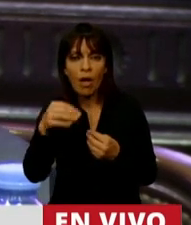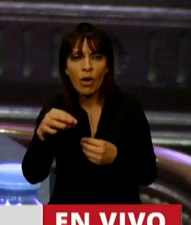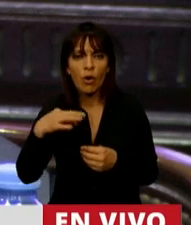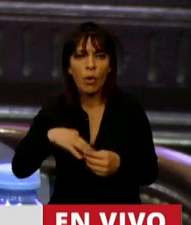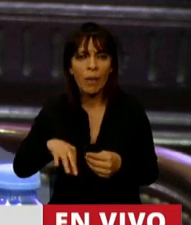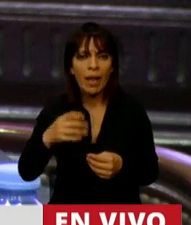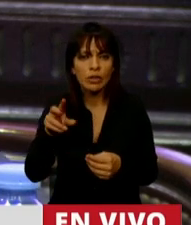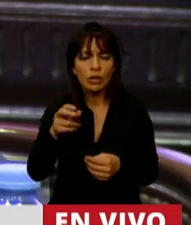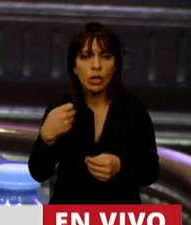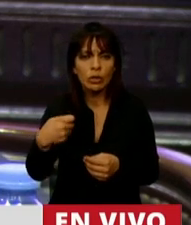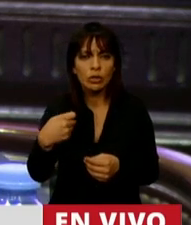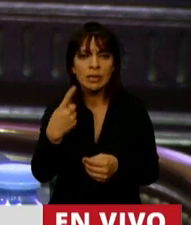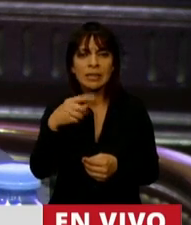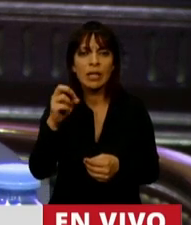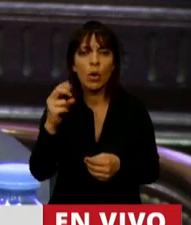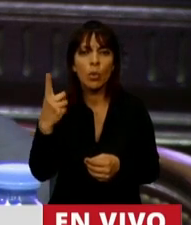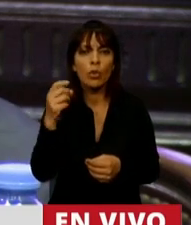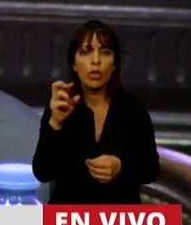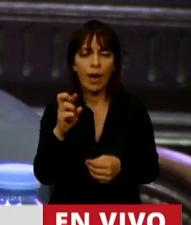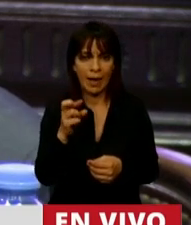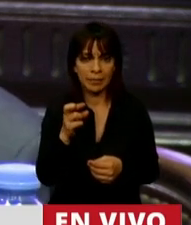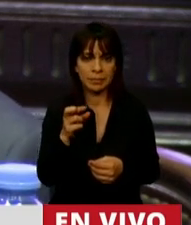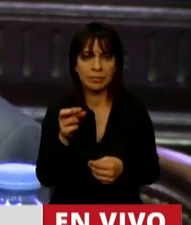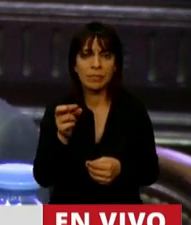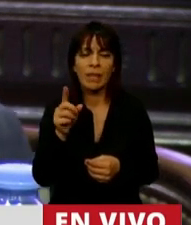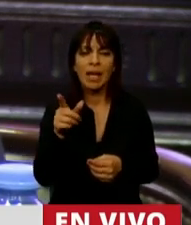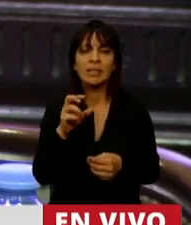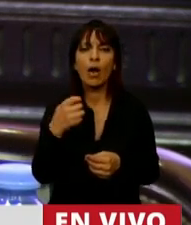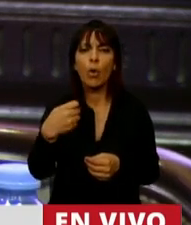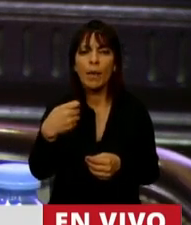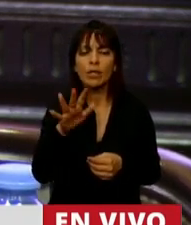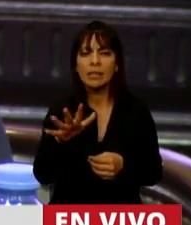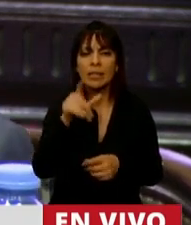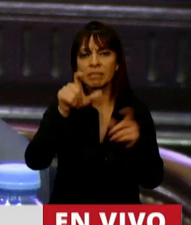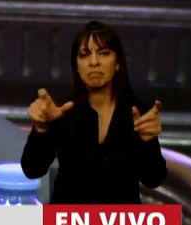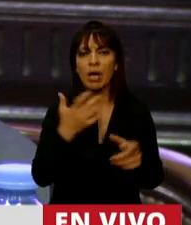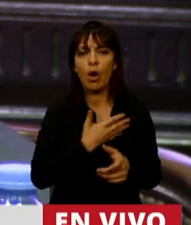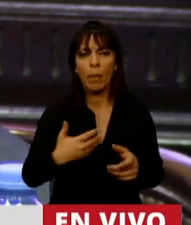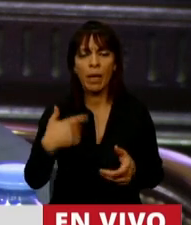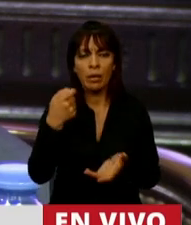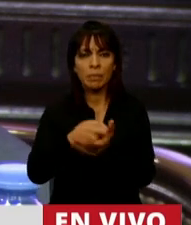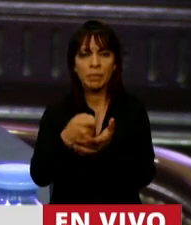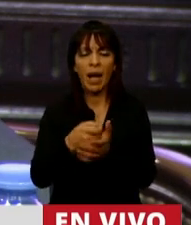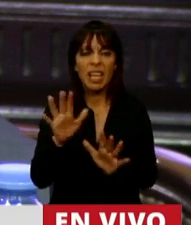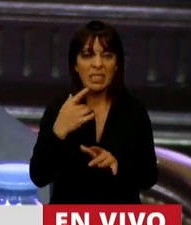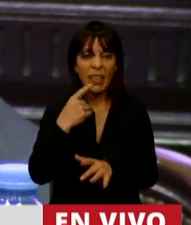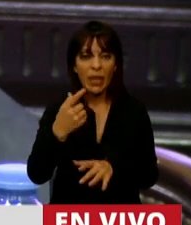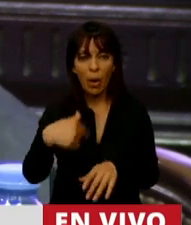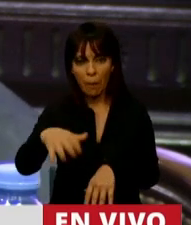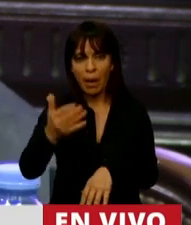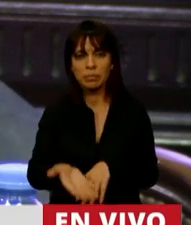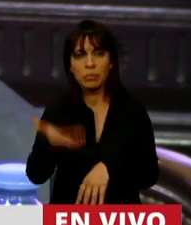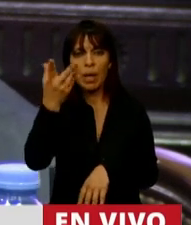son 101 dólares. Esta es la jubilación que paga el gobierno nacional y popular, que en su campaña dijo que iba a aumentar las jubilaciones